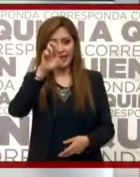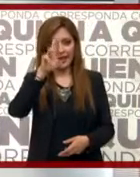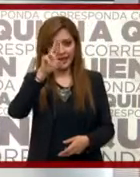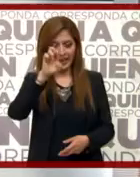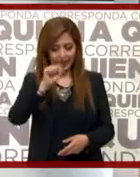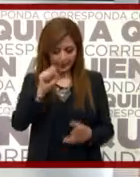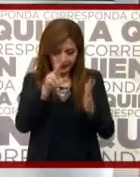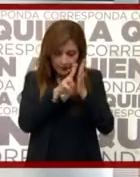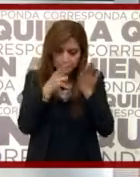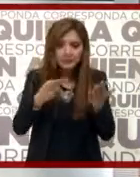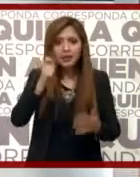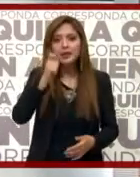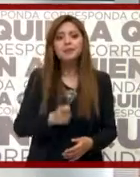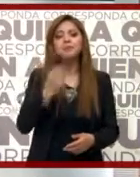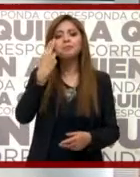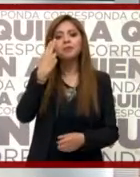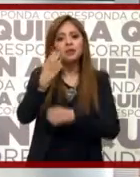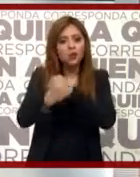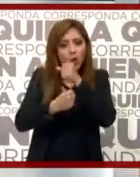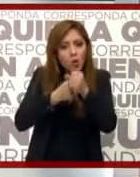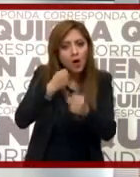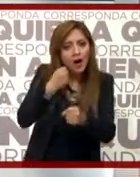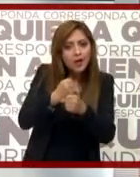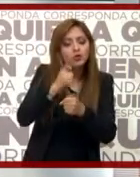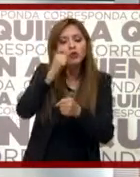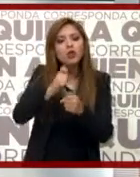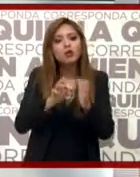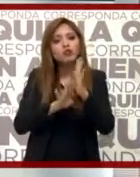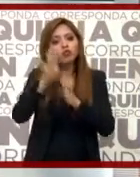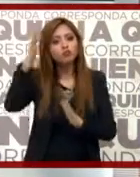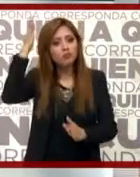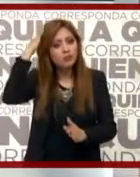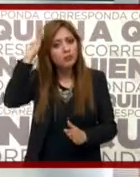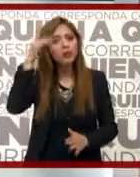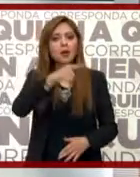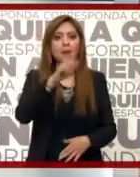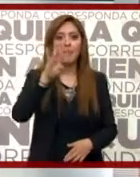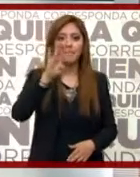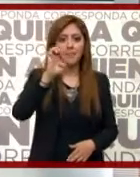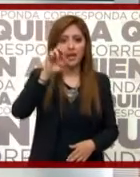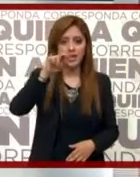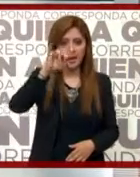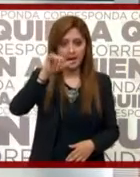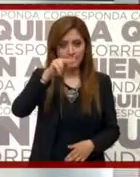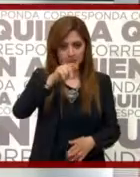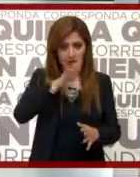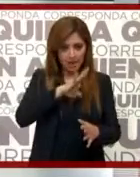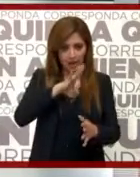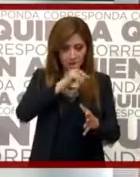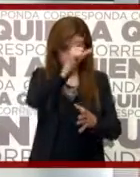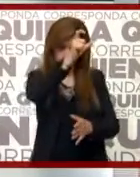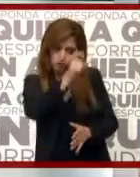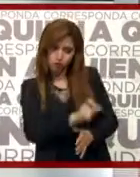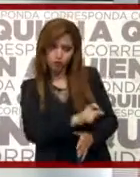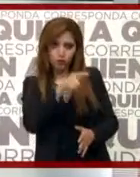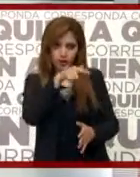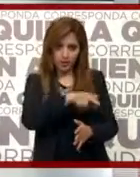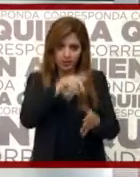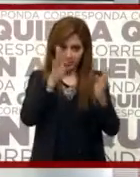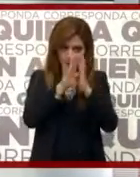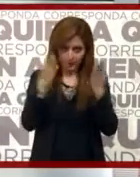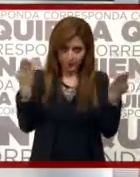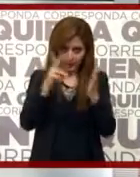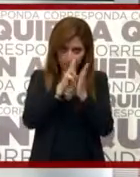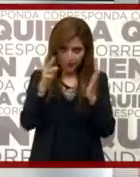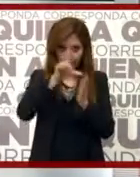muy gentiles. 25 años de inspirar éxitos líderes. Benjamín Salinas en la portada de la misma. Muy bien, muy bien. Ya